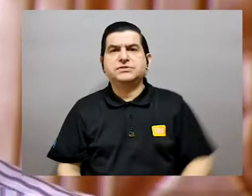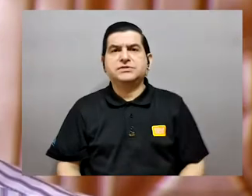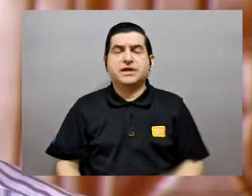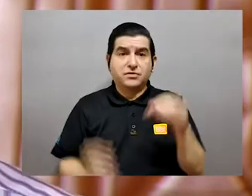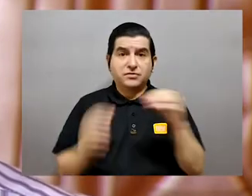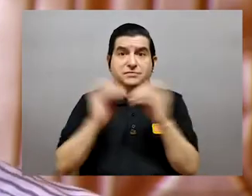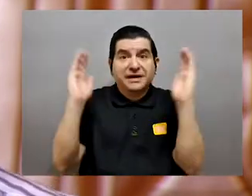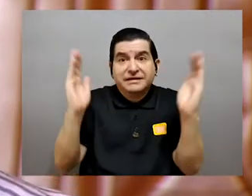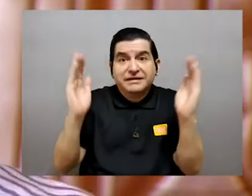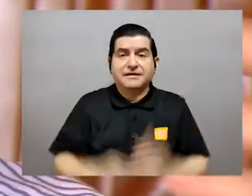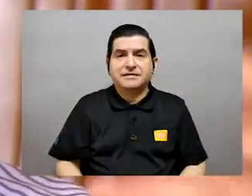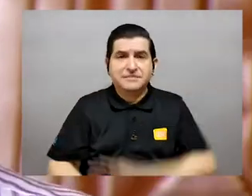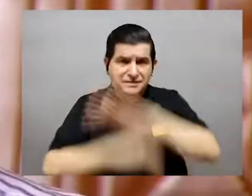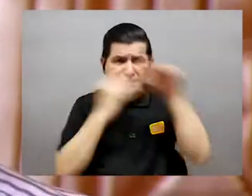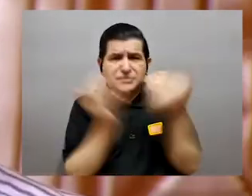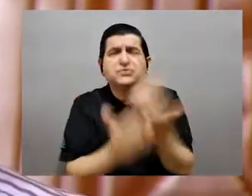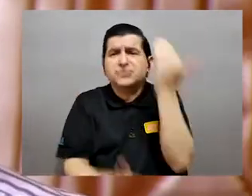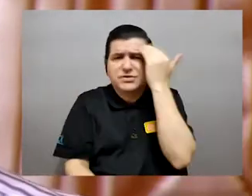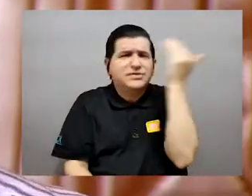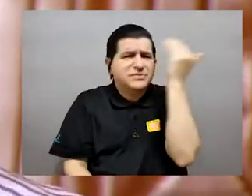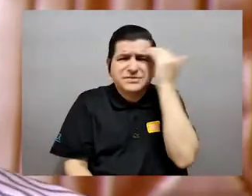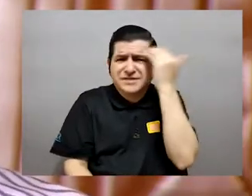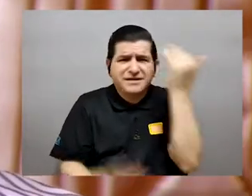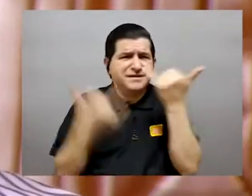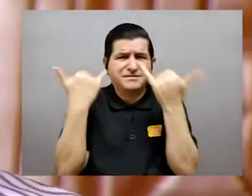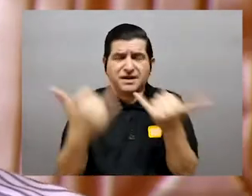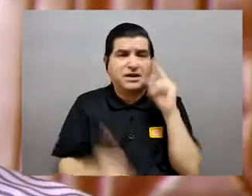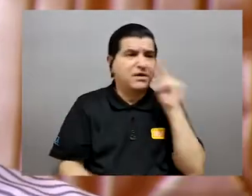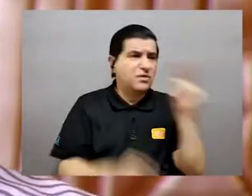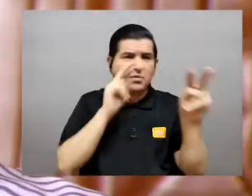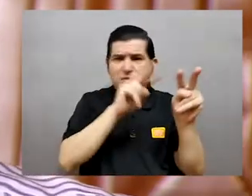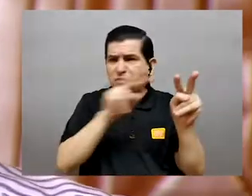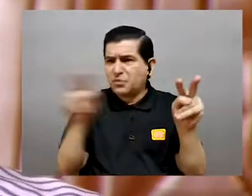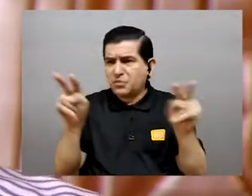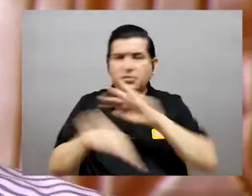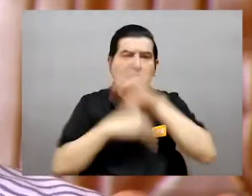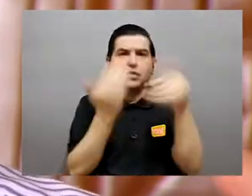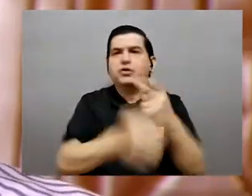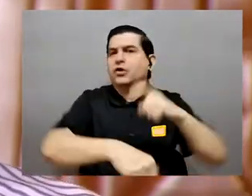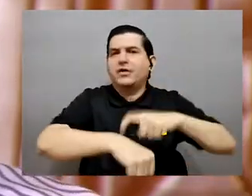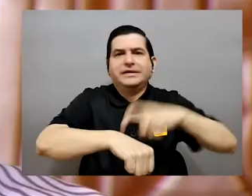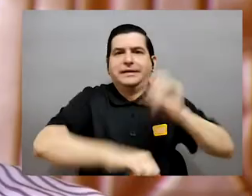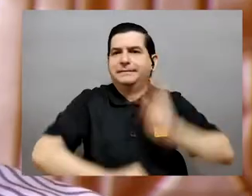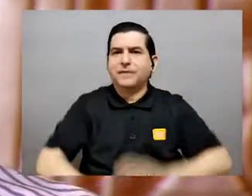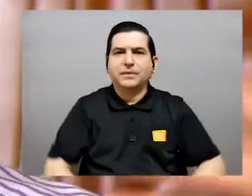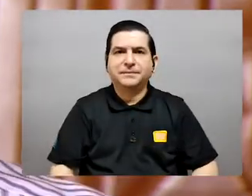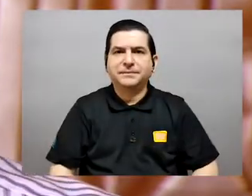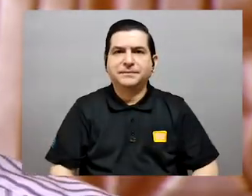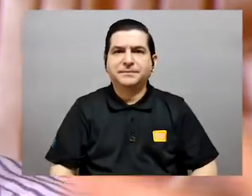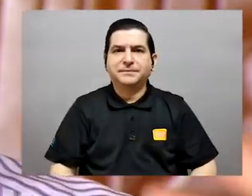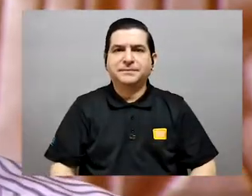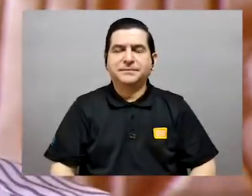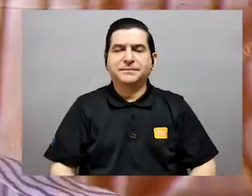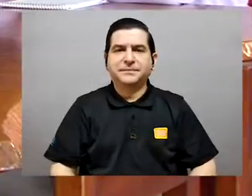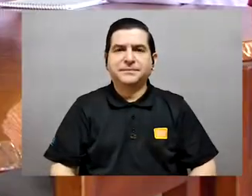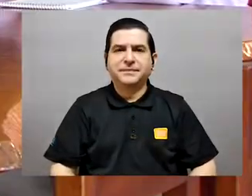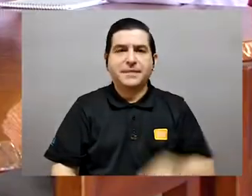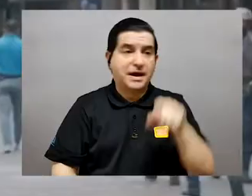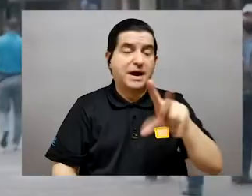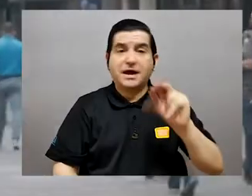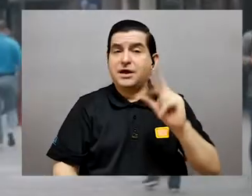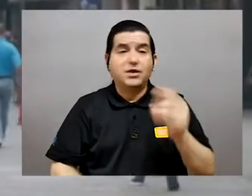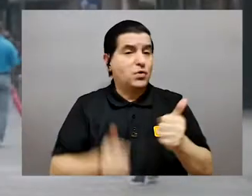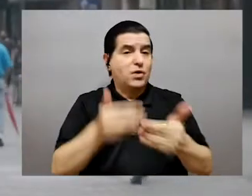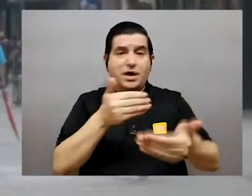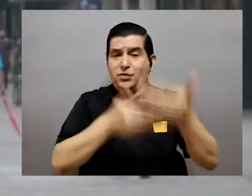Pero también era modelo mío en un montón de cosas. La bondad, el amor, aquella cosa que estaba ahí. Sí,